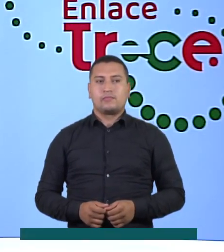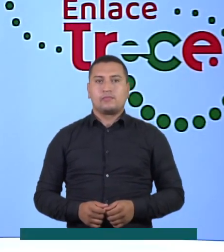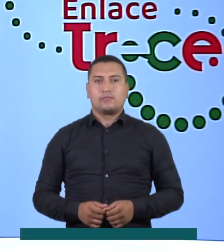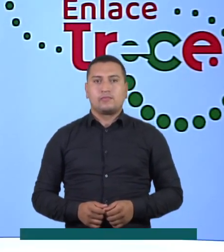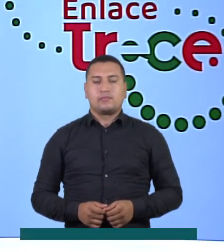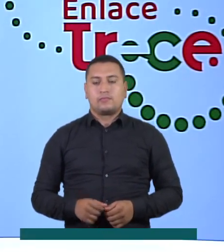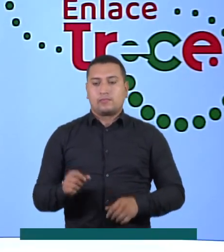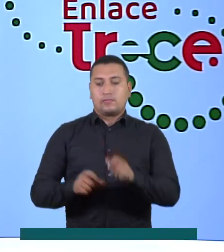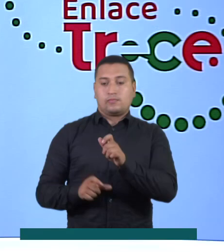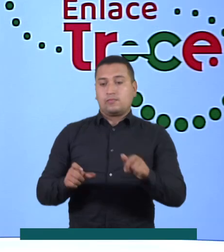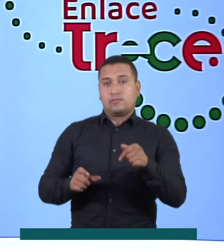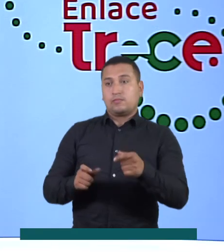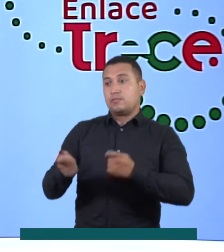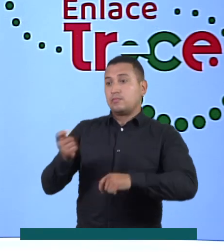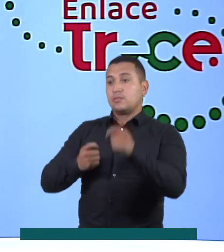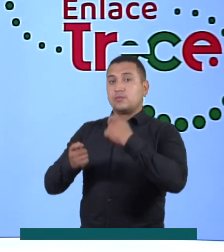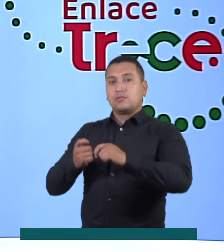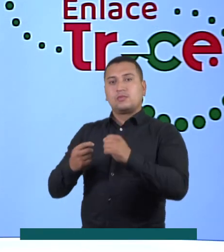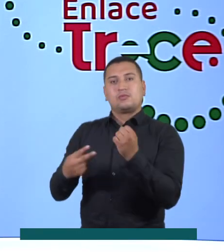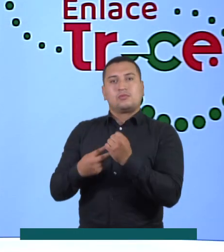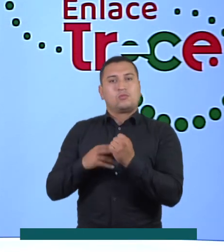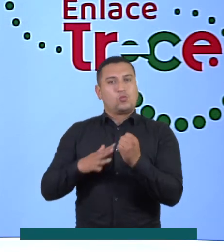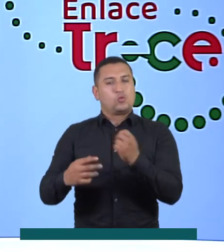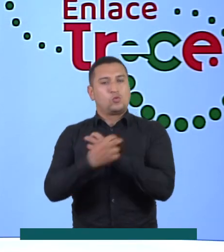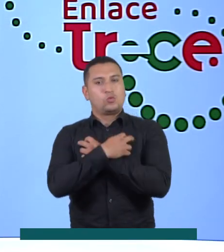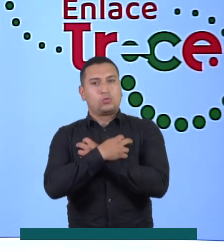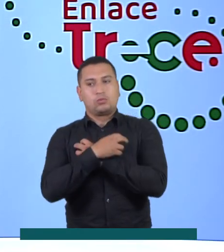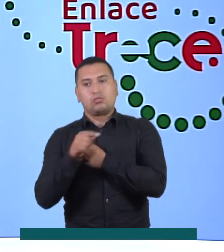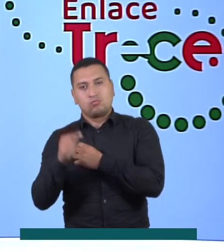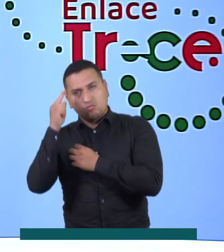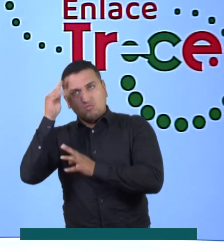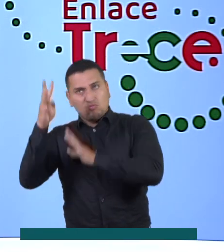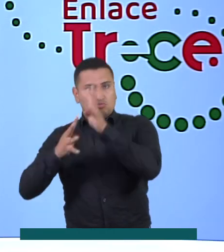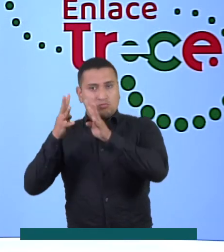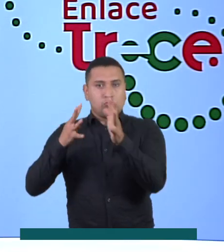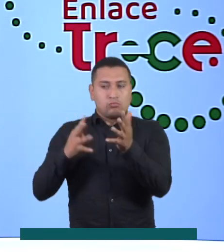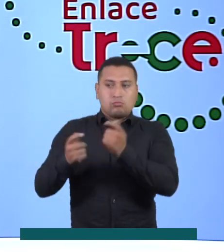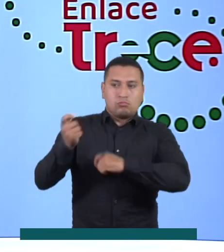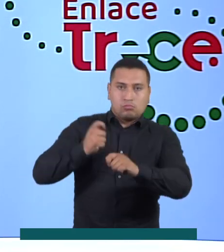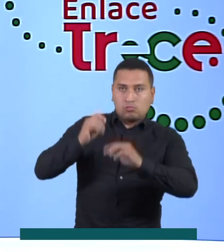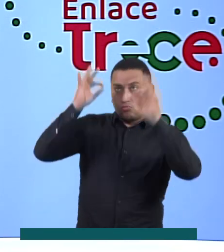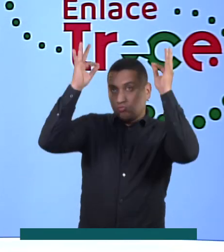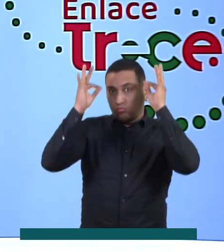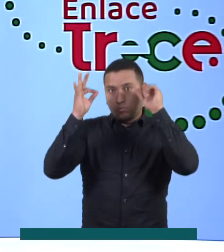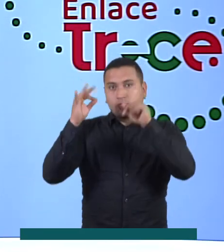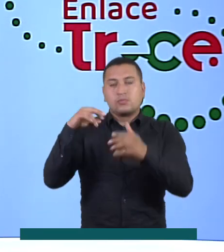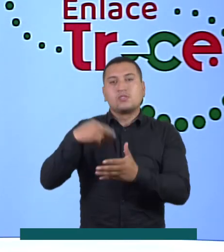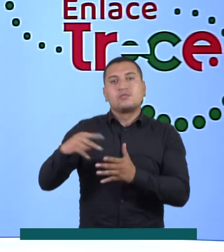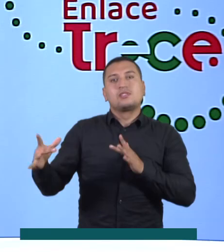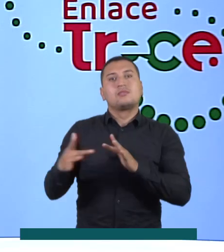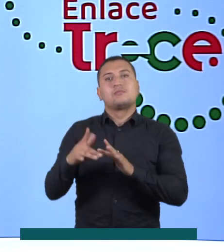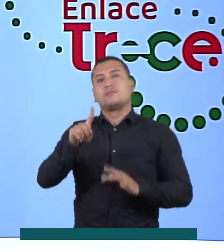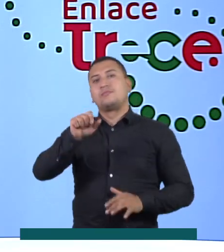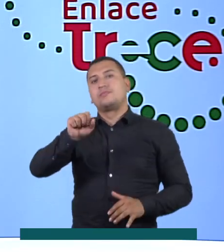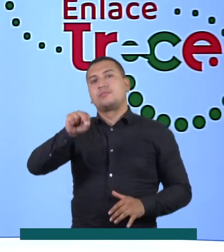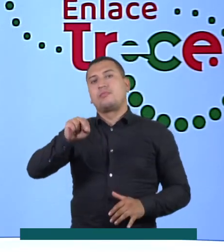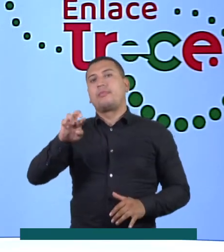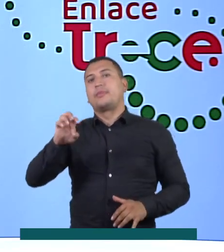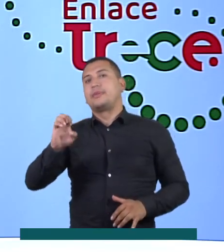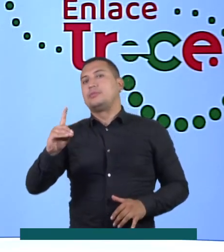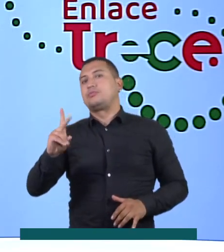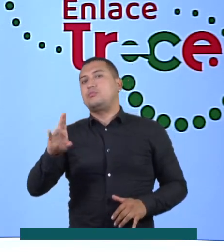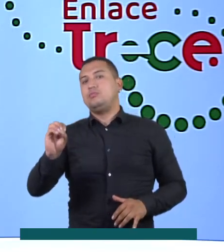Los vendedores en Neiva hacen uso de su creatividad para ofrecer sombreros y ponchos durante las fiestas de San Pedro. Los tradicionales carritos